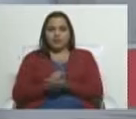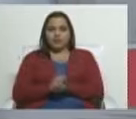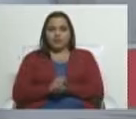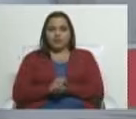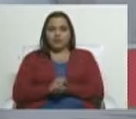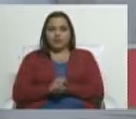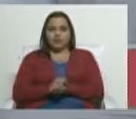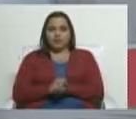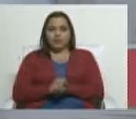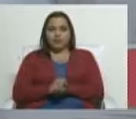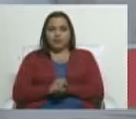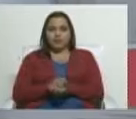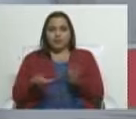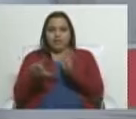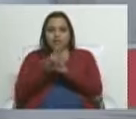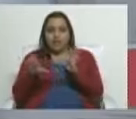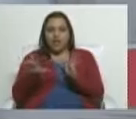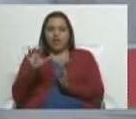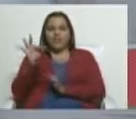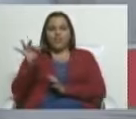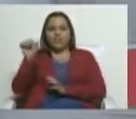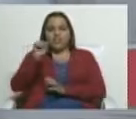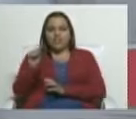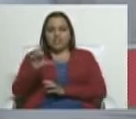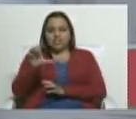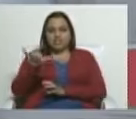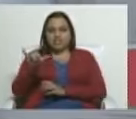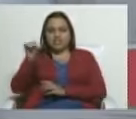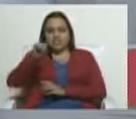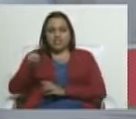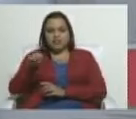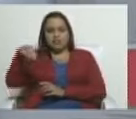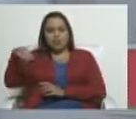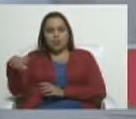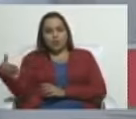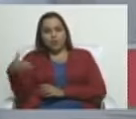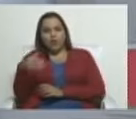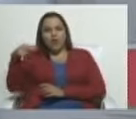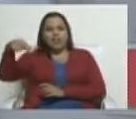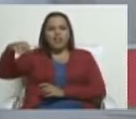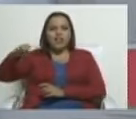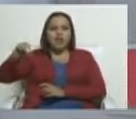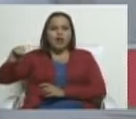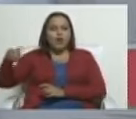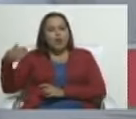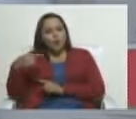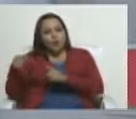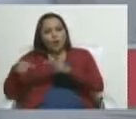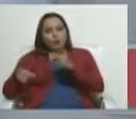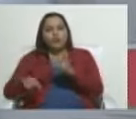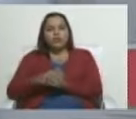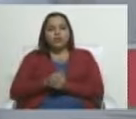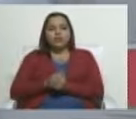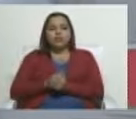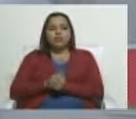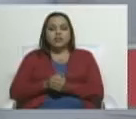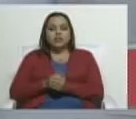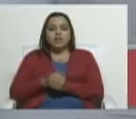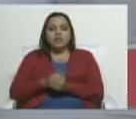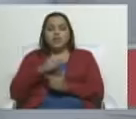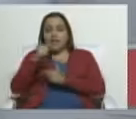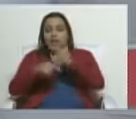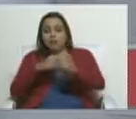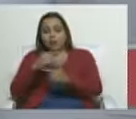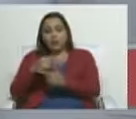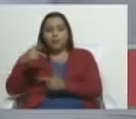es la ley fascista, neofascista y otras expresiones, nuevas expresiones, es porque el posfascismo es mucho más peligroso que